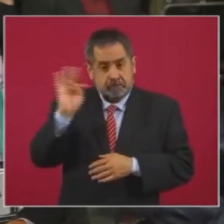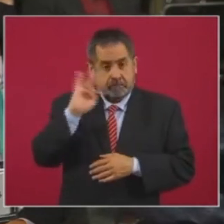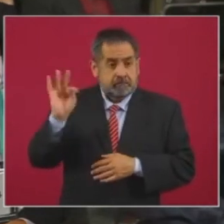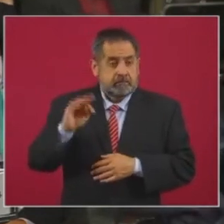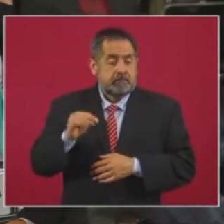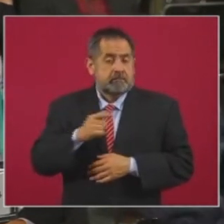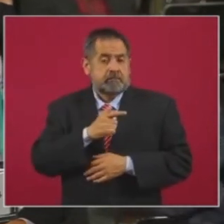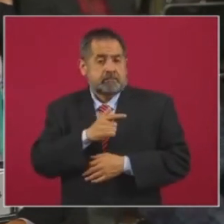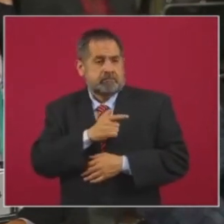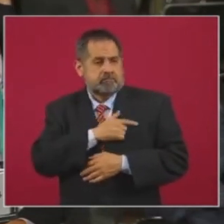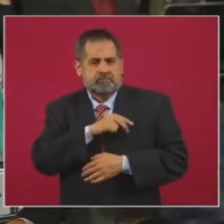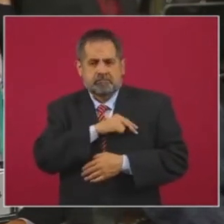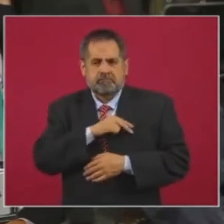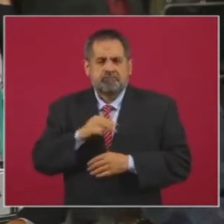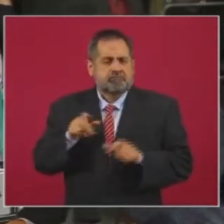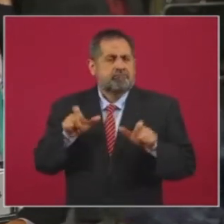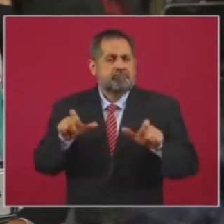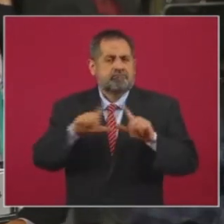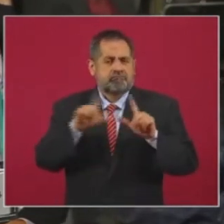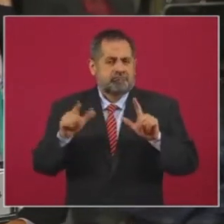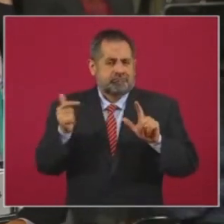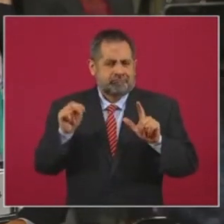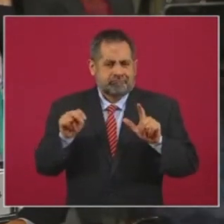Guardia Nacional puede establecer